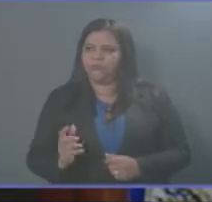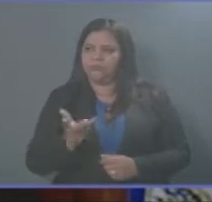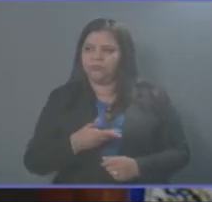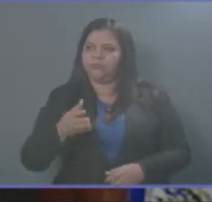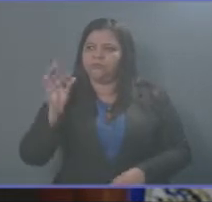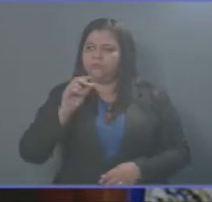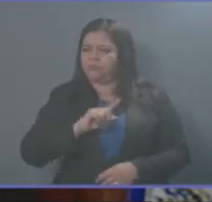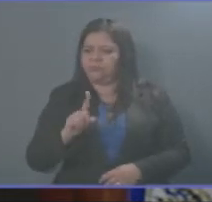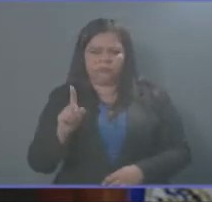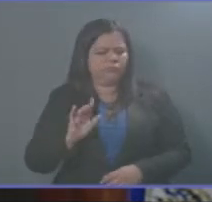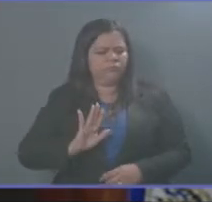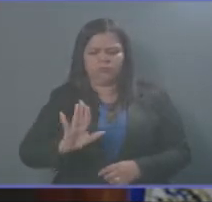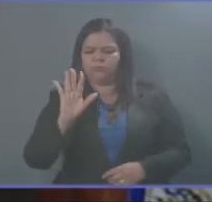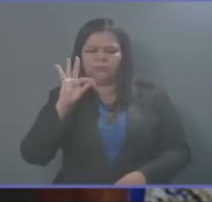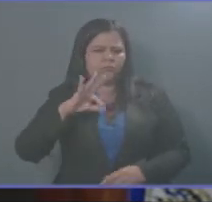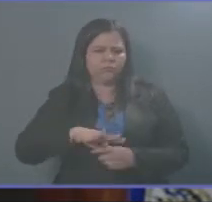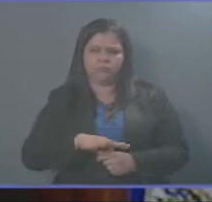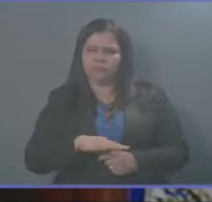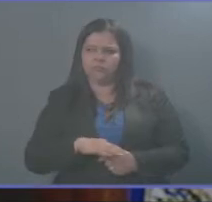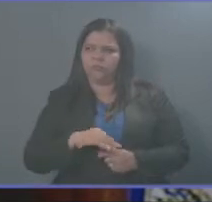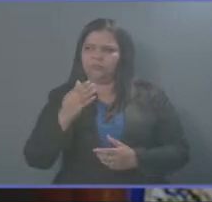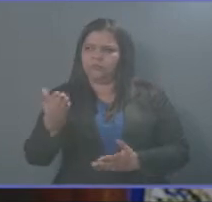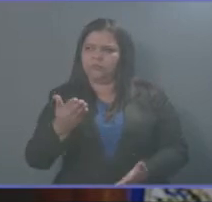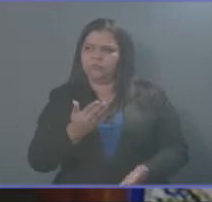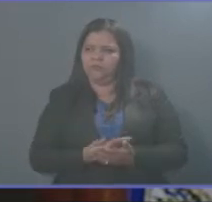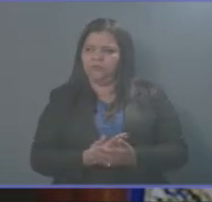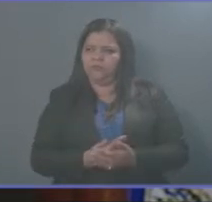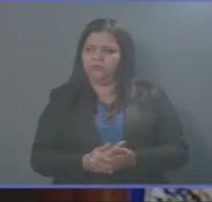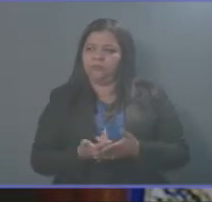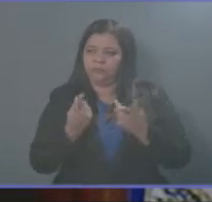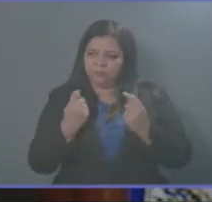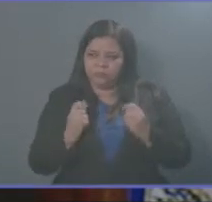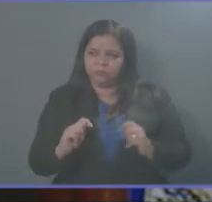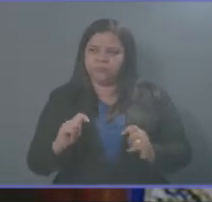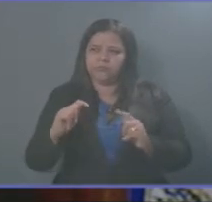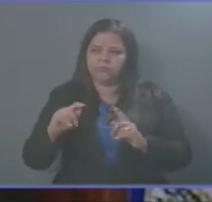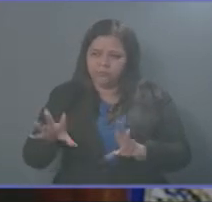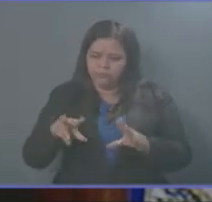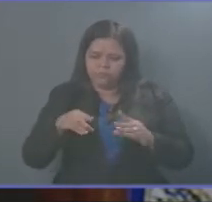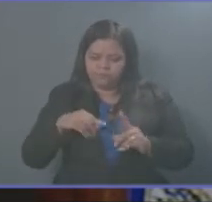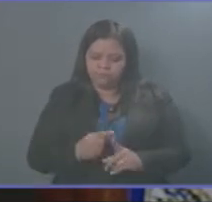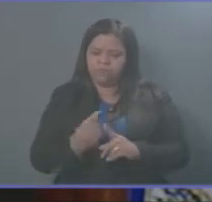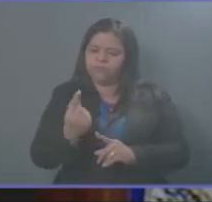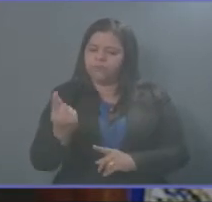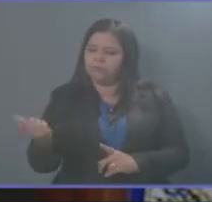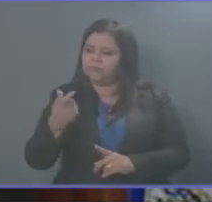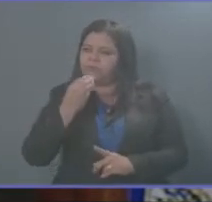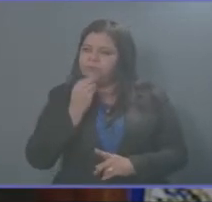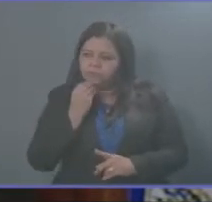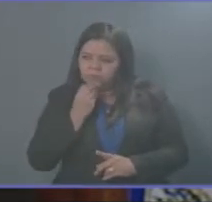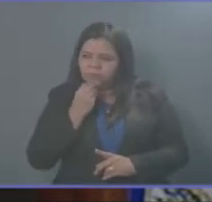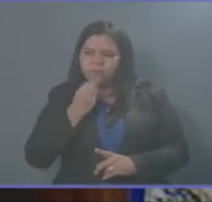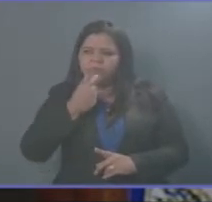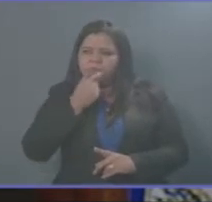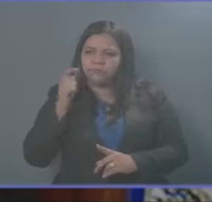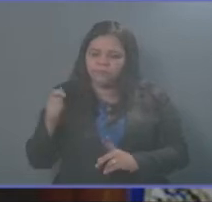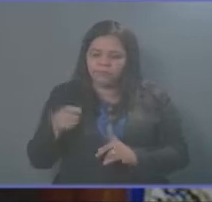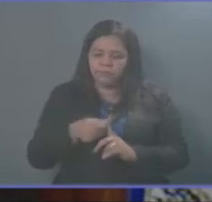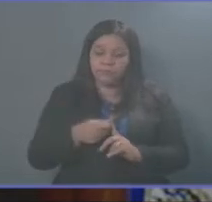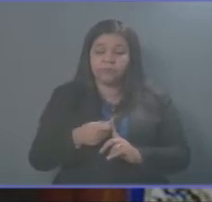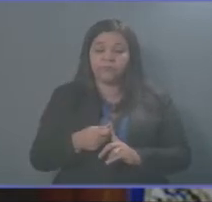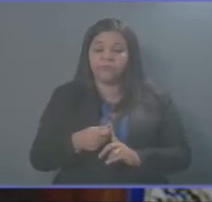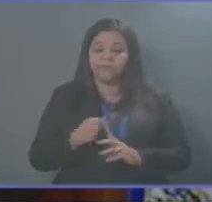y no, nunca vamos a votar por una iniciativa que pretenda afectar a los pensionados. Lo que se